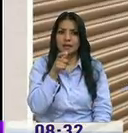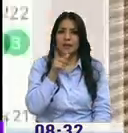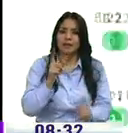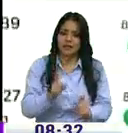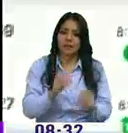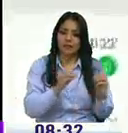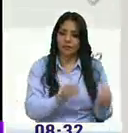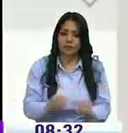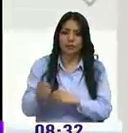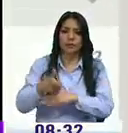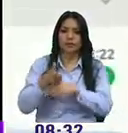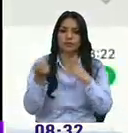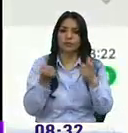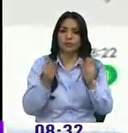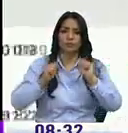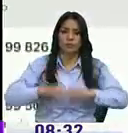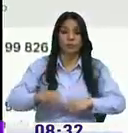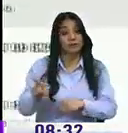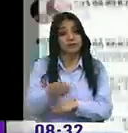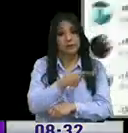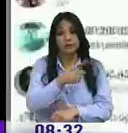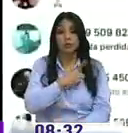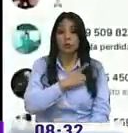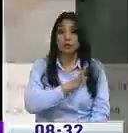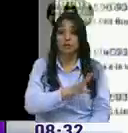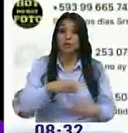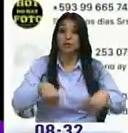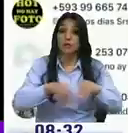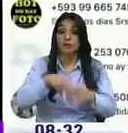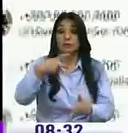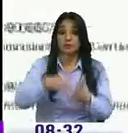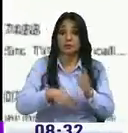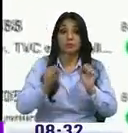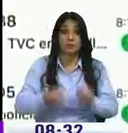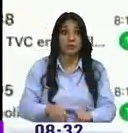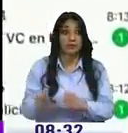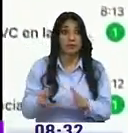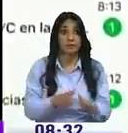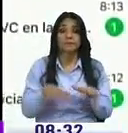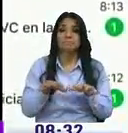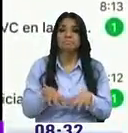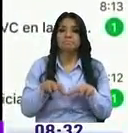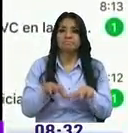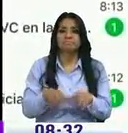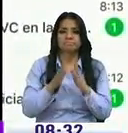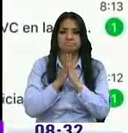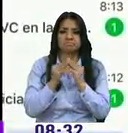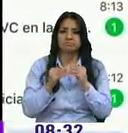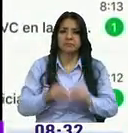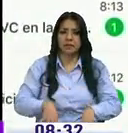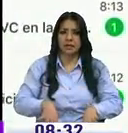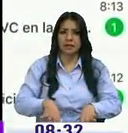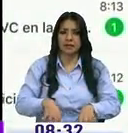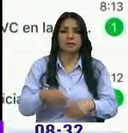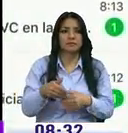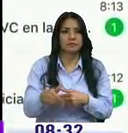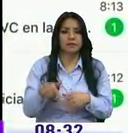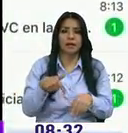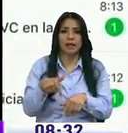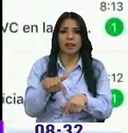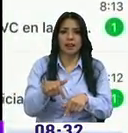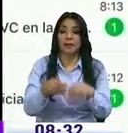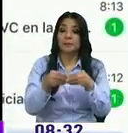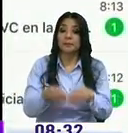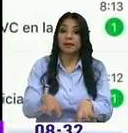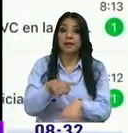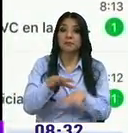orden a autoridades. Esto, vaya y multen al dueño. Esa es la verdad. Un peludito perdido, nos vino siguiendo, me imagino que está